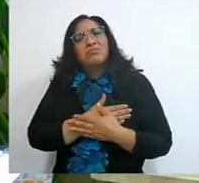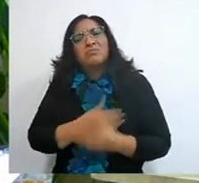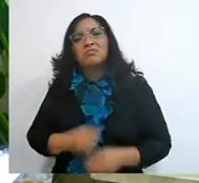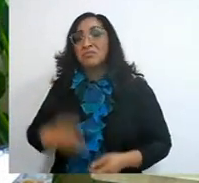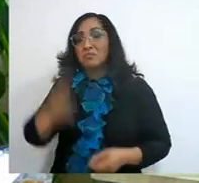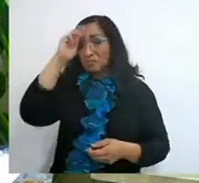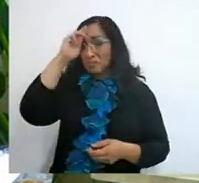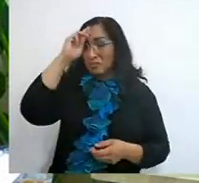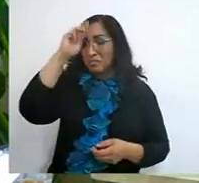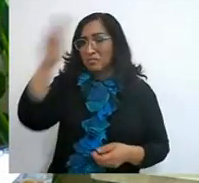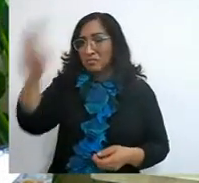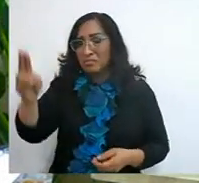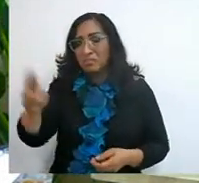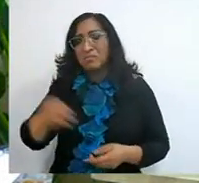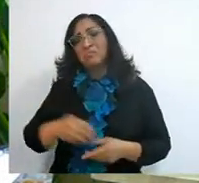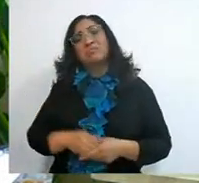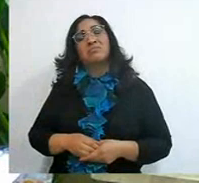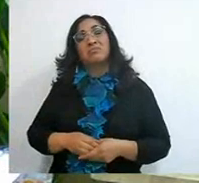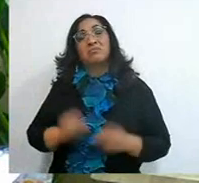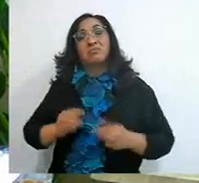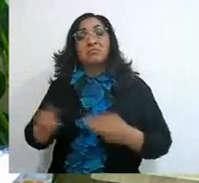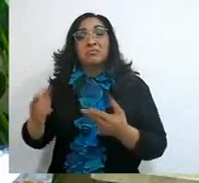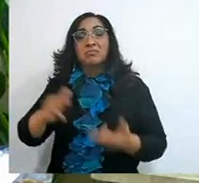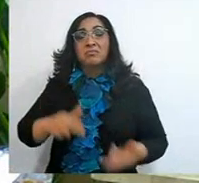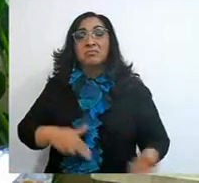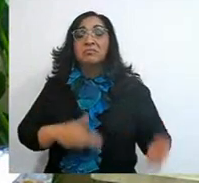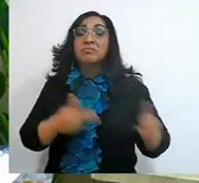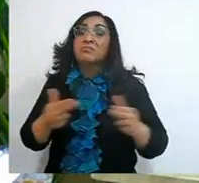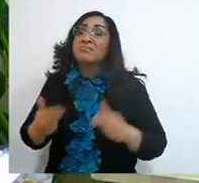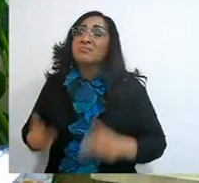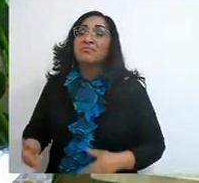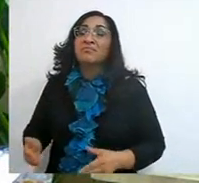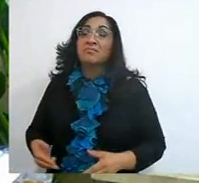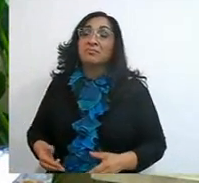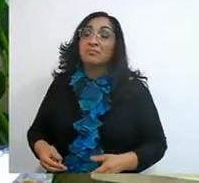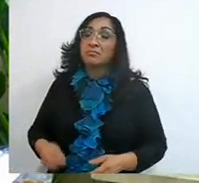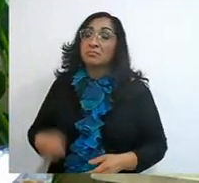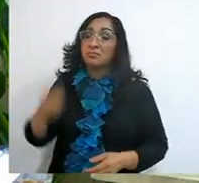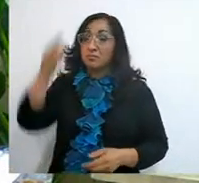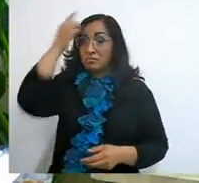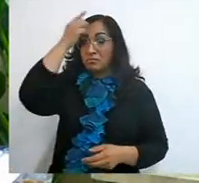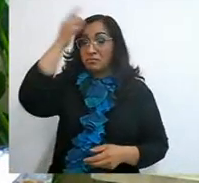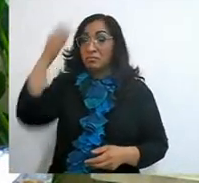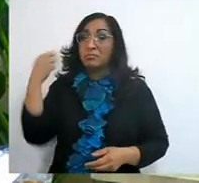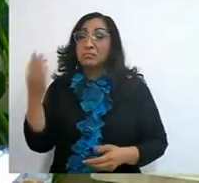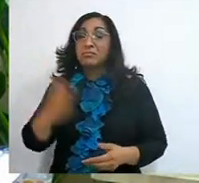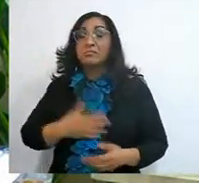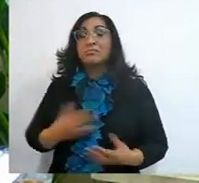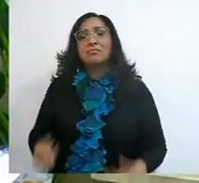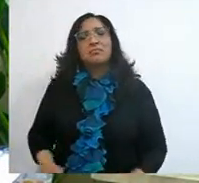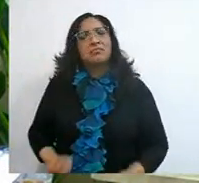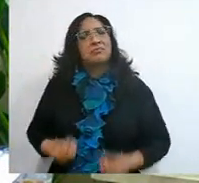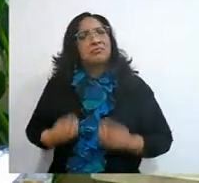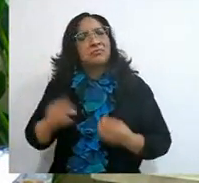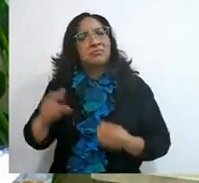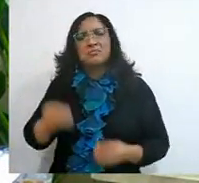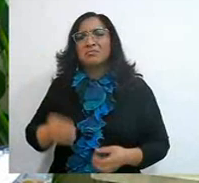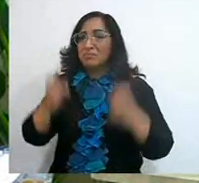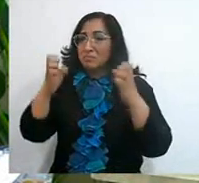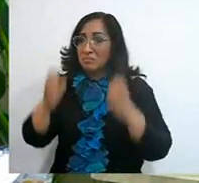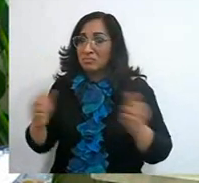tengo reverencia, de Él dependo, Él es mi vida. No estoy con Él por